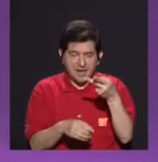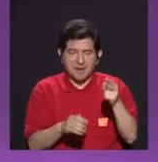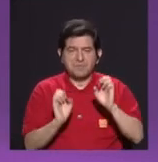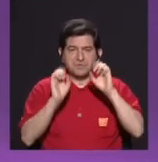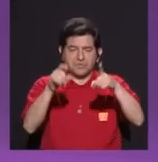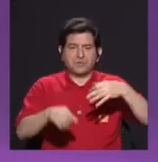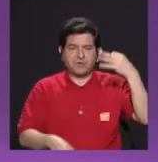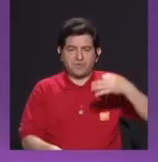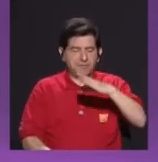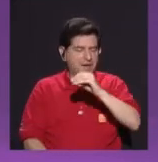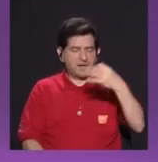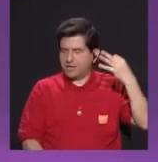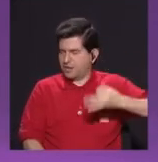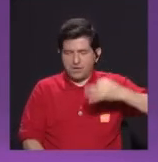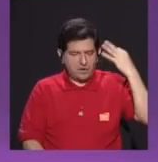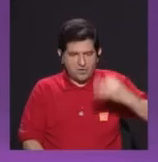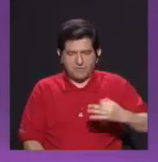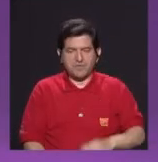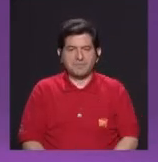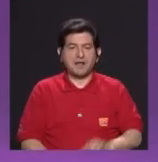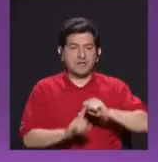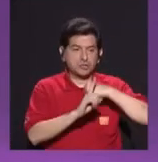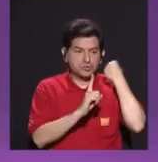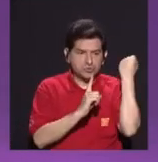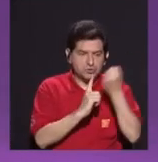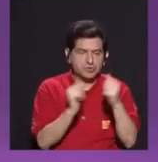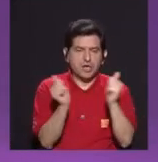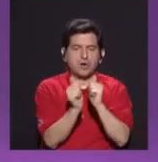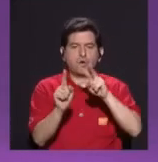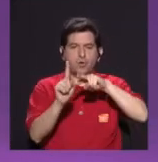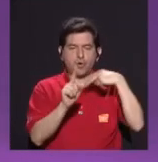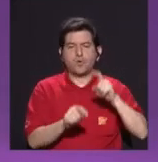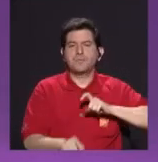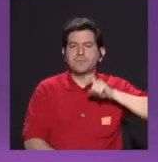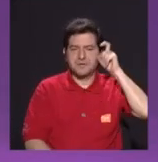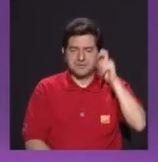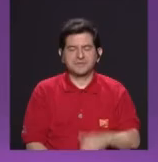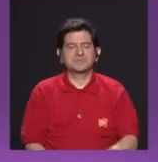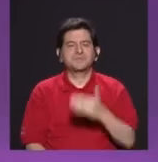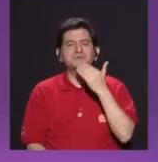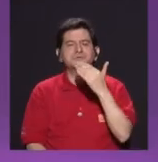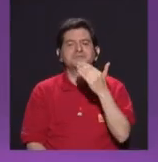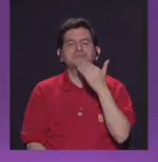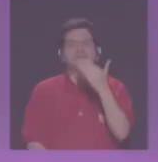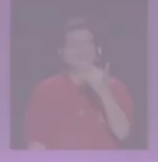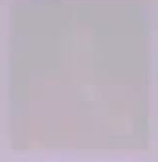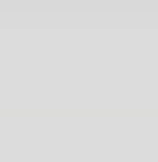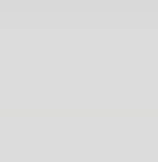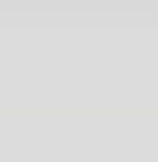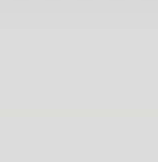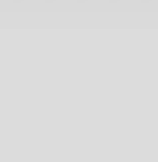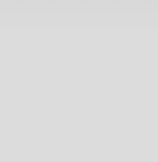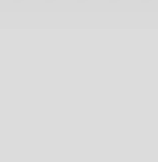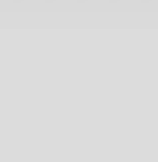formal e informal de la sociedad con perspectiva de género muchísimas gracias